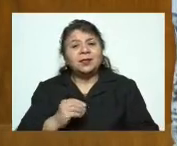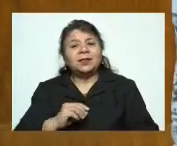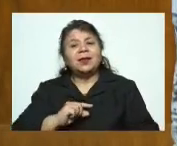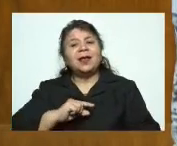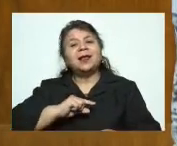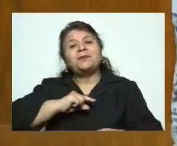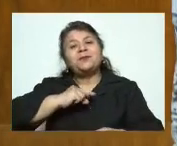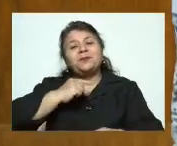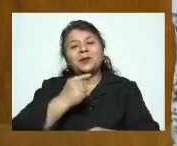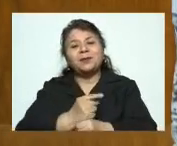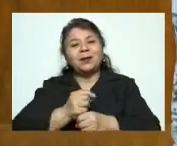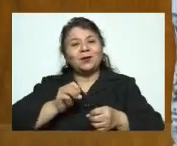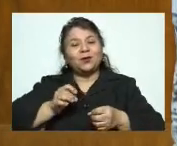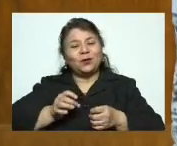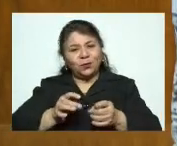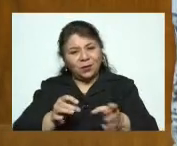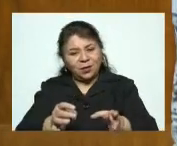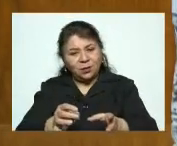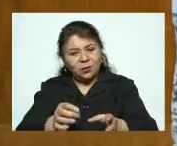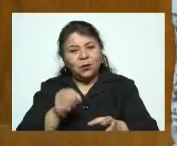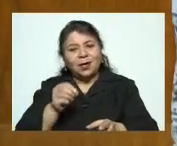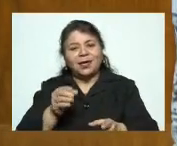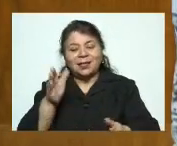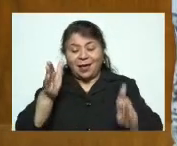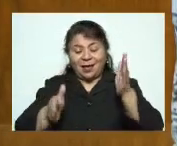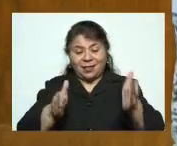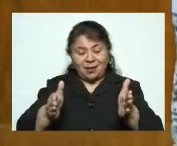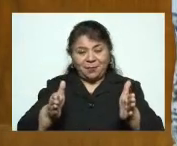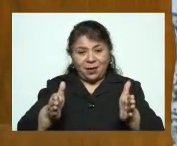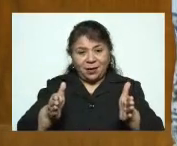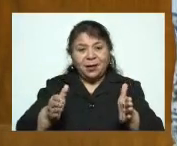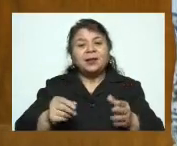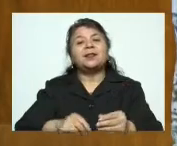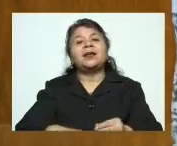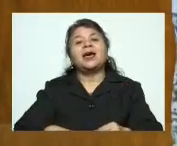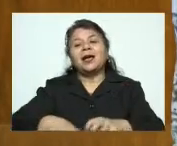esa etapa de aislamiento preventivo, social y obligatorio que